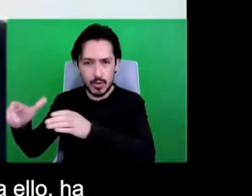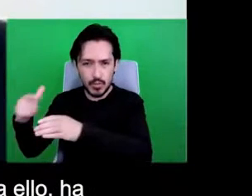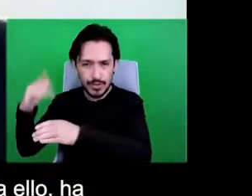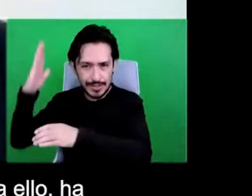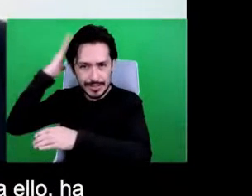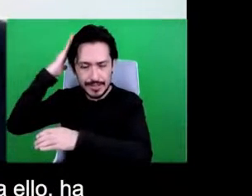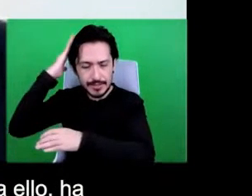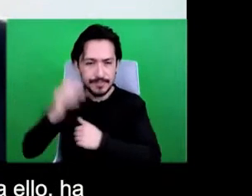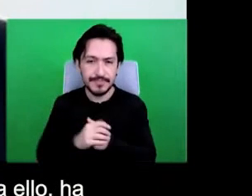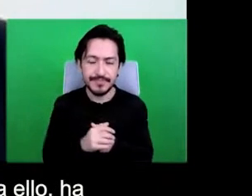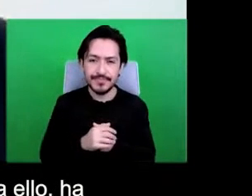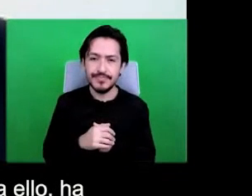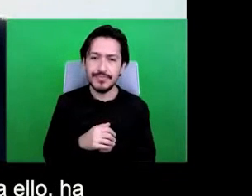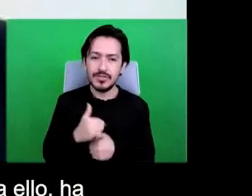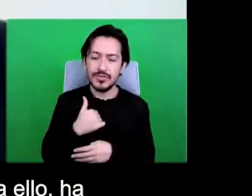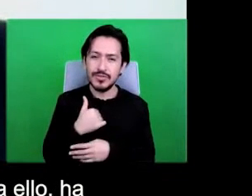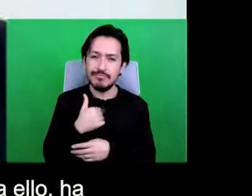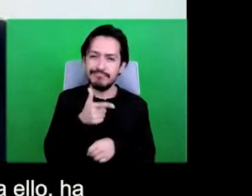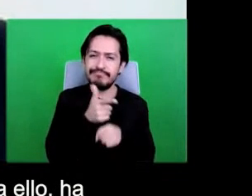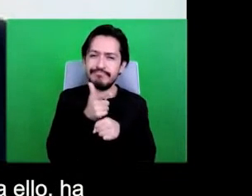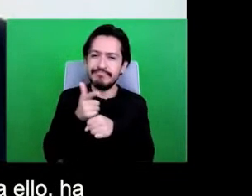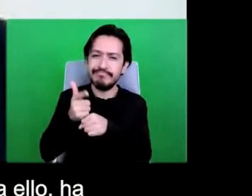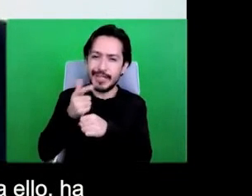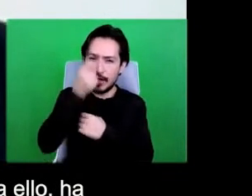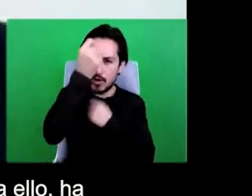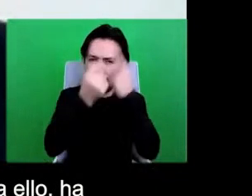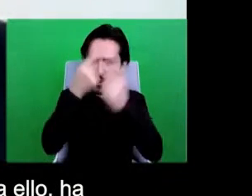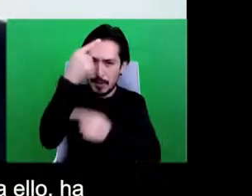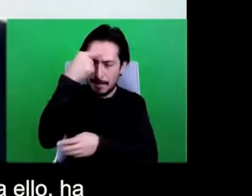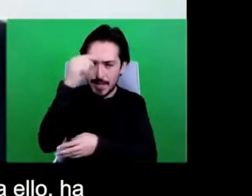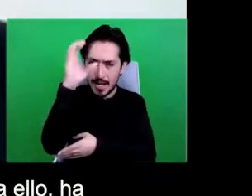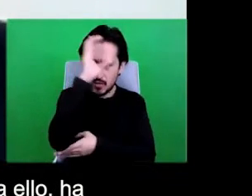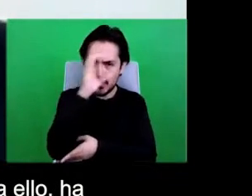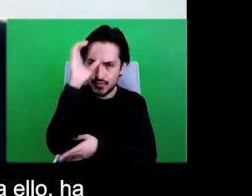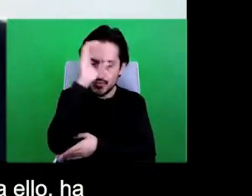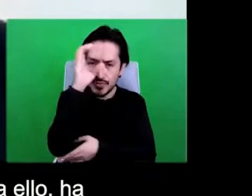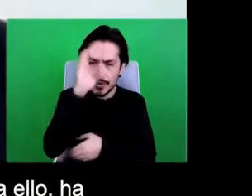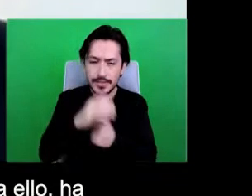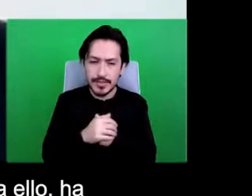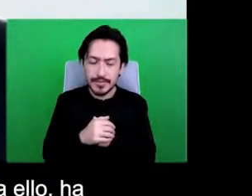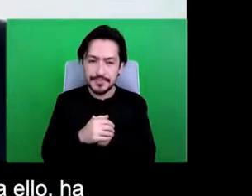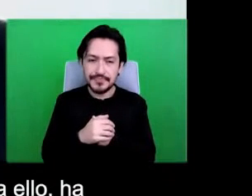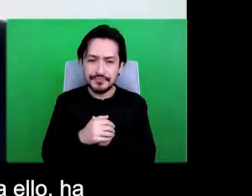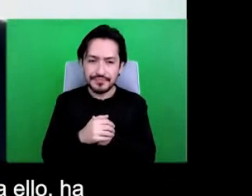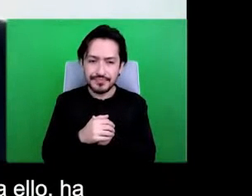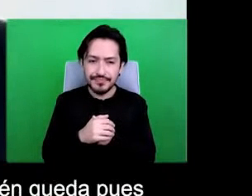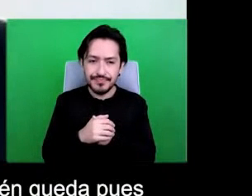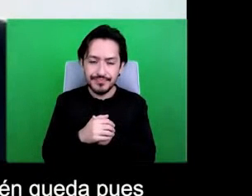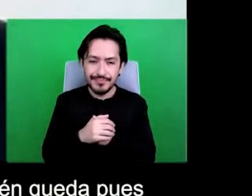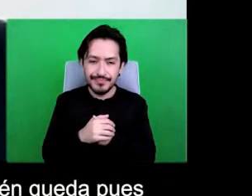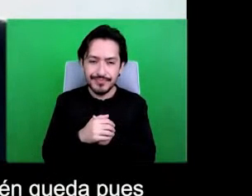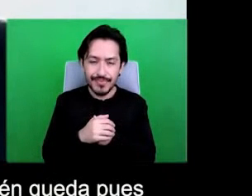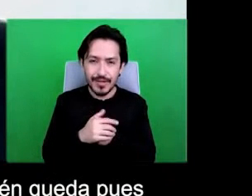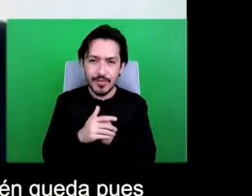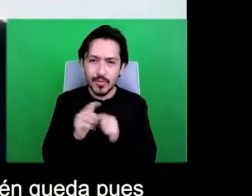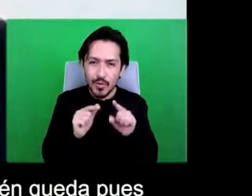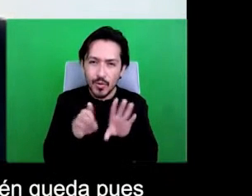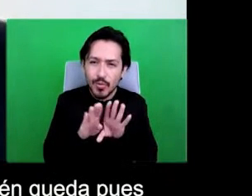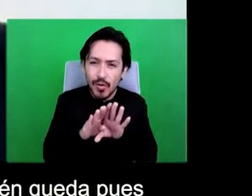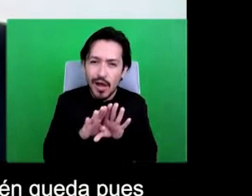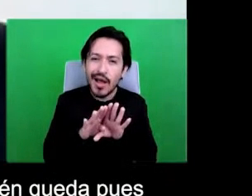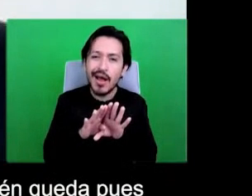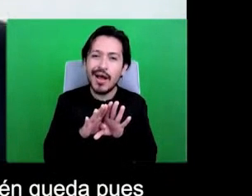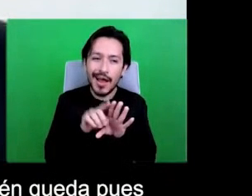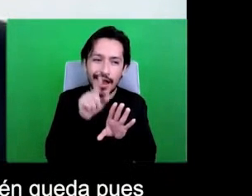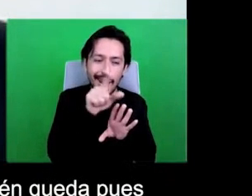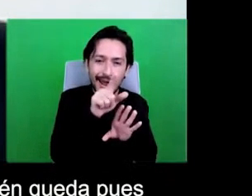Innovación para la Cultura ha dado pie a ello, ha dado pie a conocer pues las entrañas de la política cultural, ver los desafíos